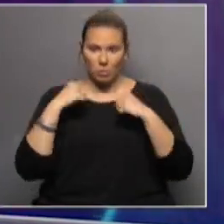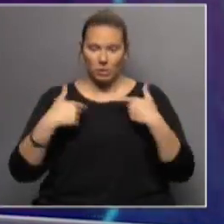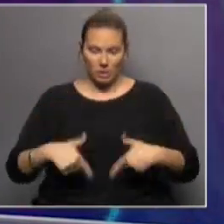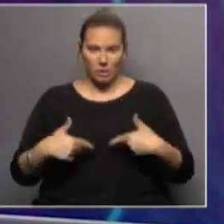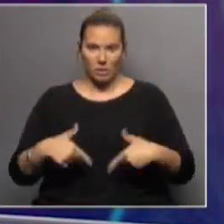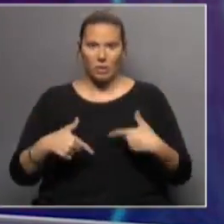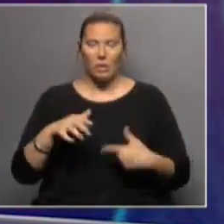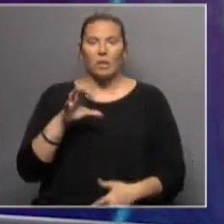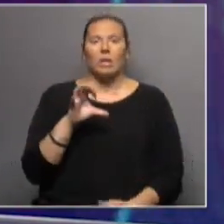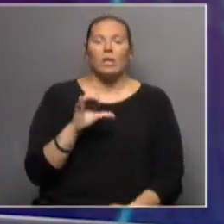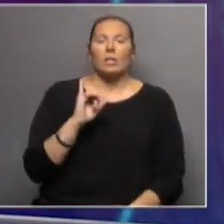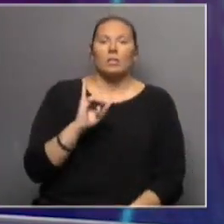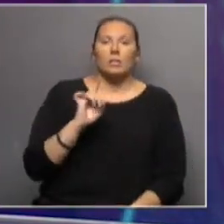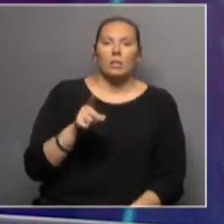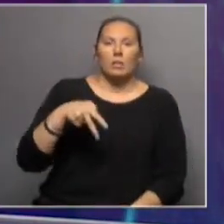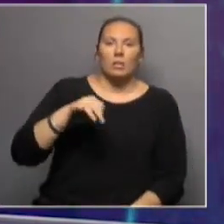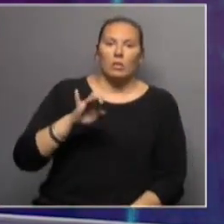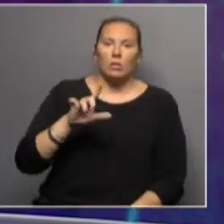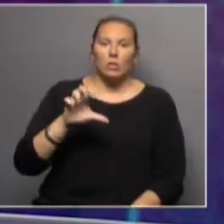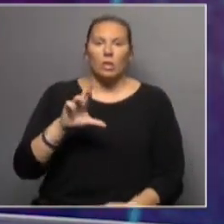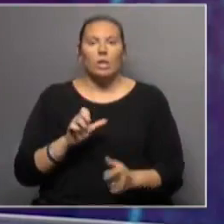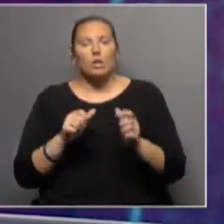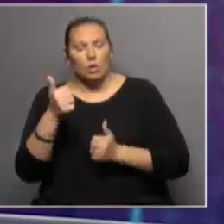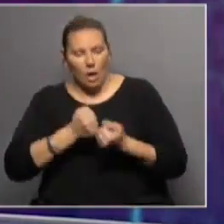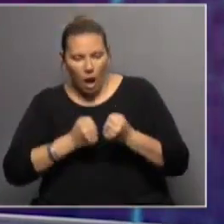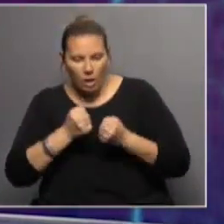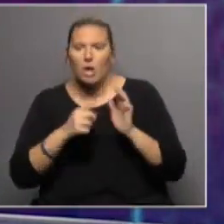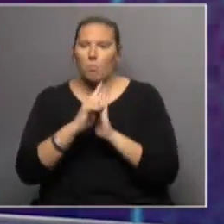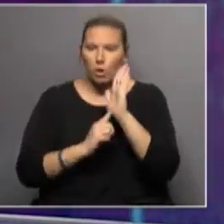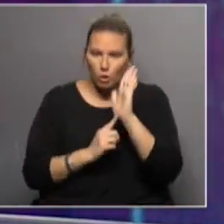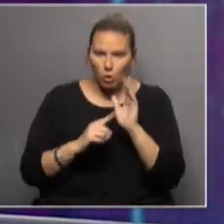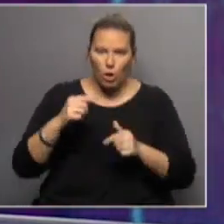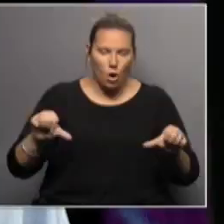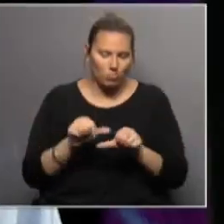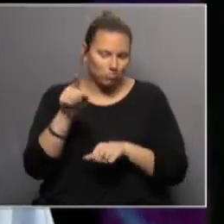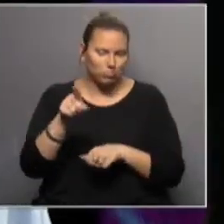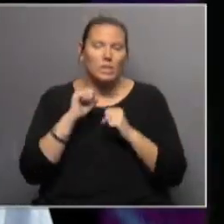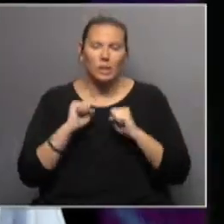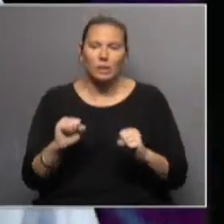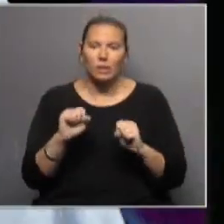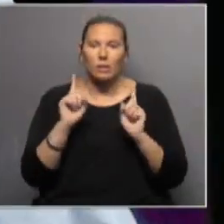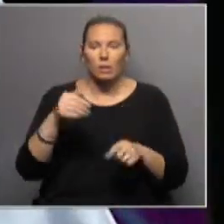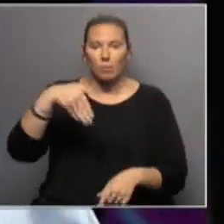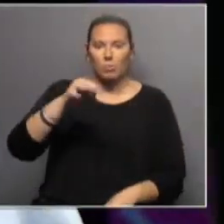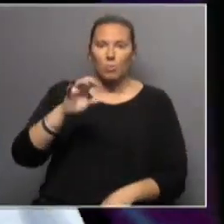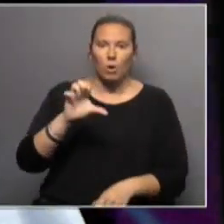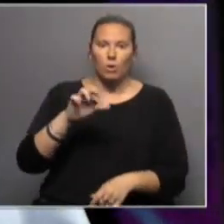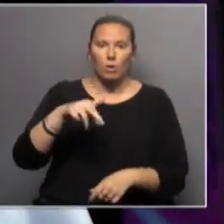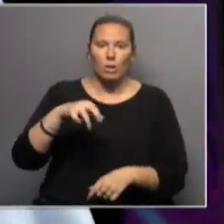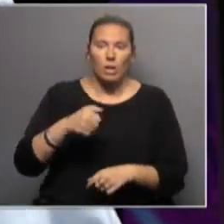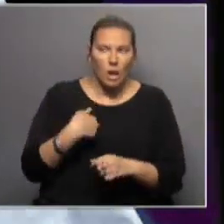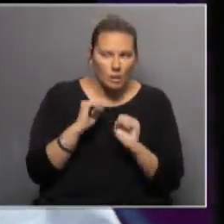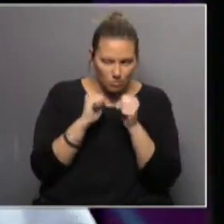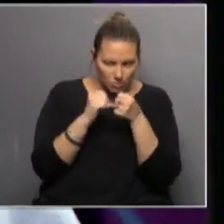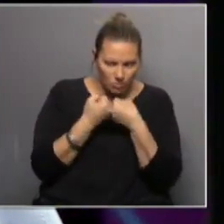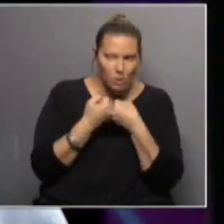Intendencia, Marcelo Signorelli, bueno, sobre la carrera, los protocolos y otras cosillas que están haciendo desde esa secretaría. Y tenemos a Morena agazapada con cosas para